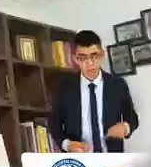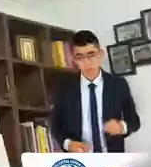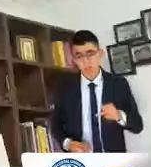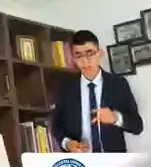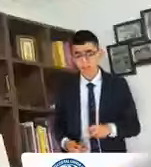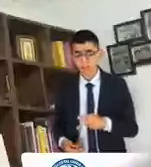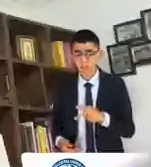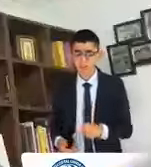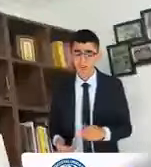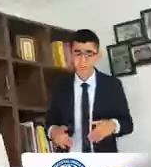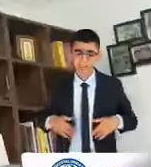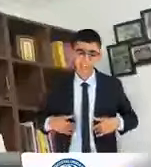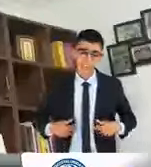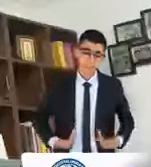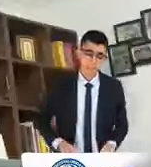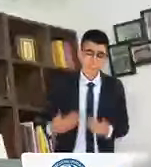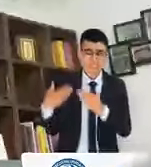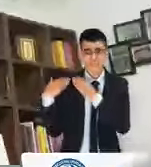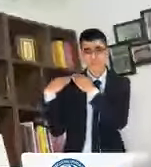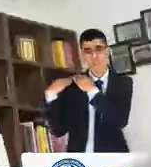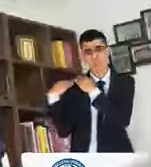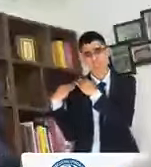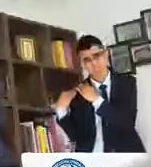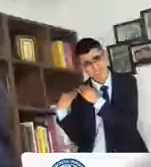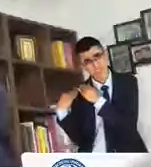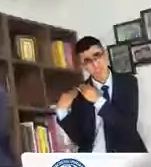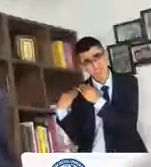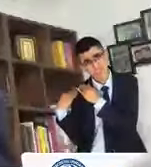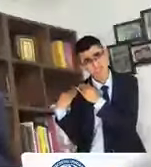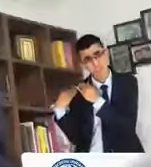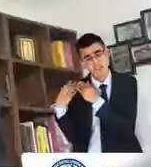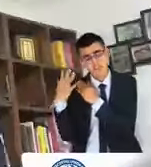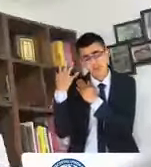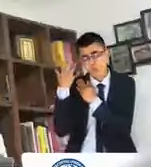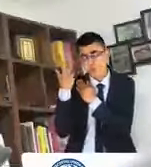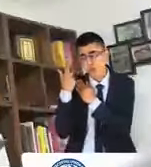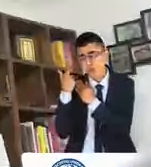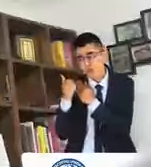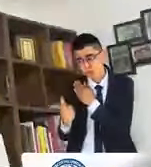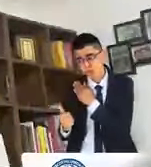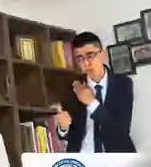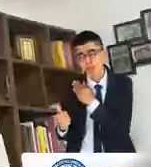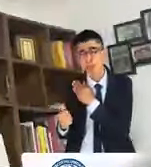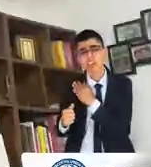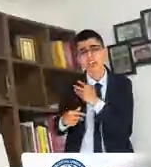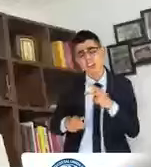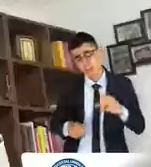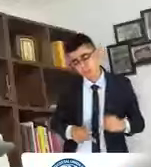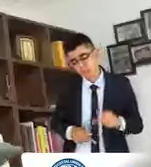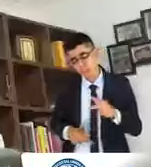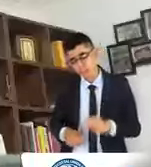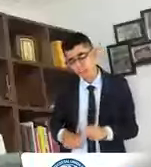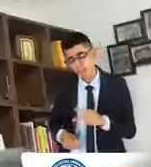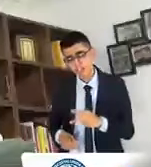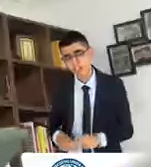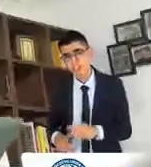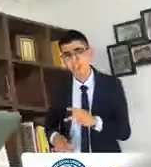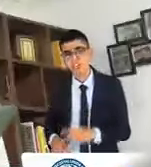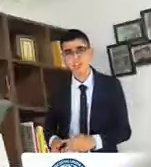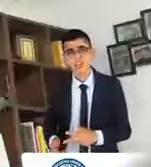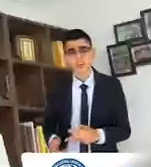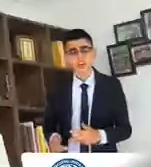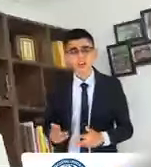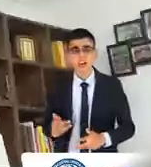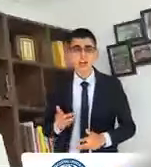agotada de cargar lo que llevaba, de todos los días de camino que venían de Egipto, sintió en su alma